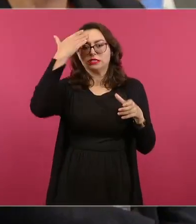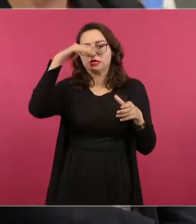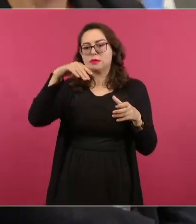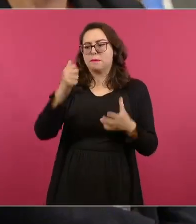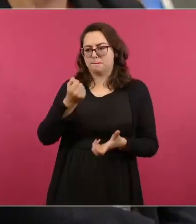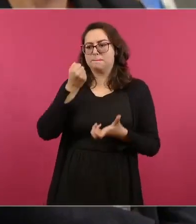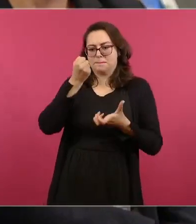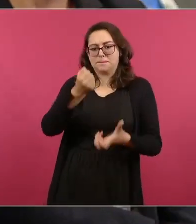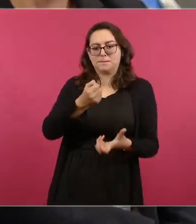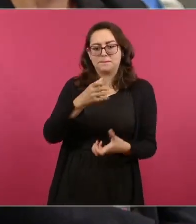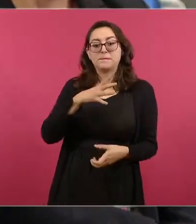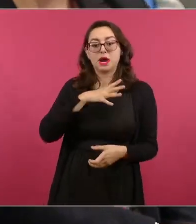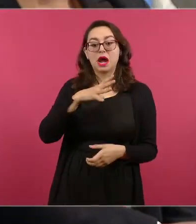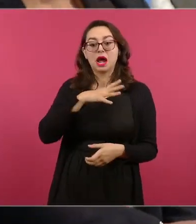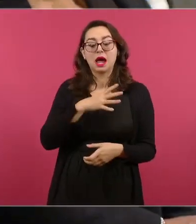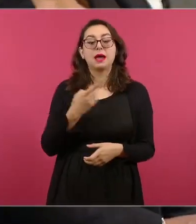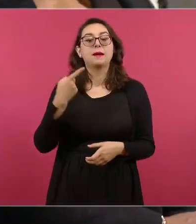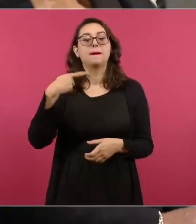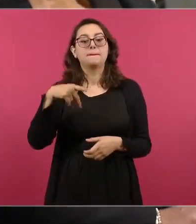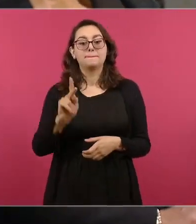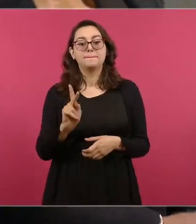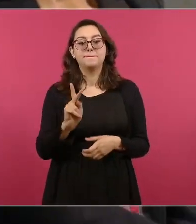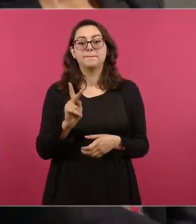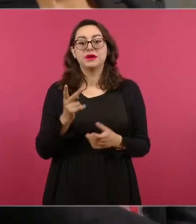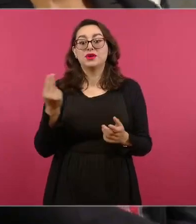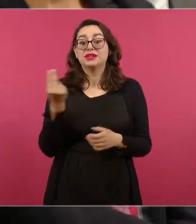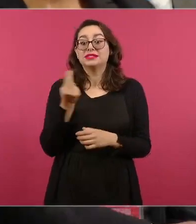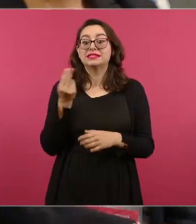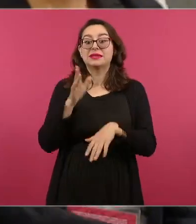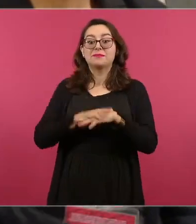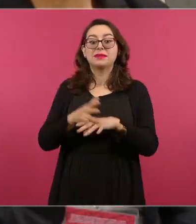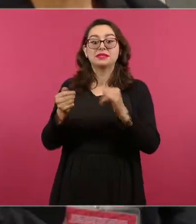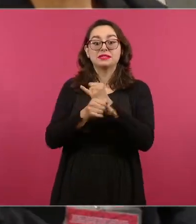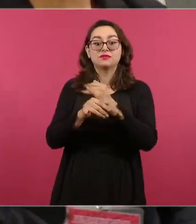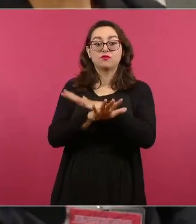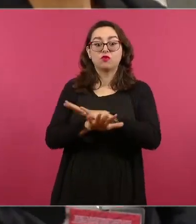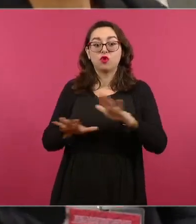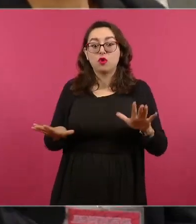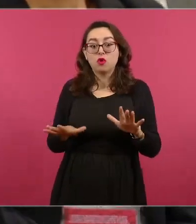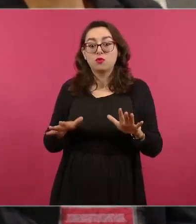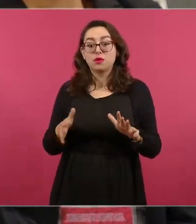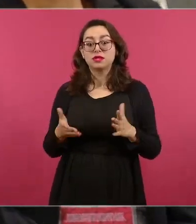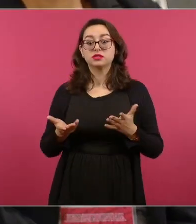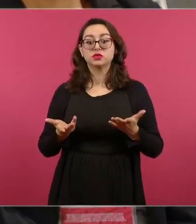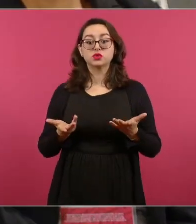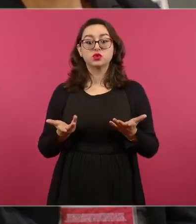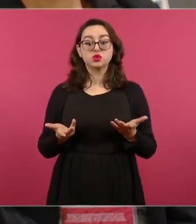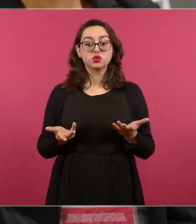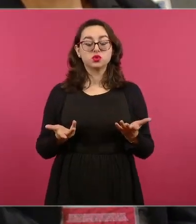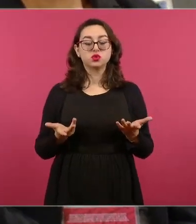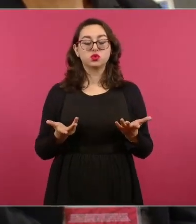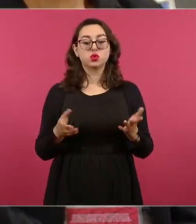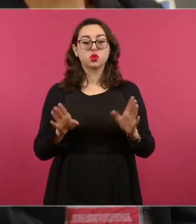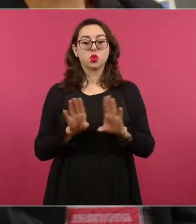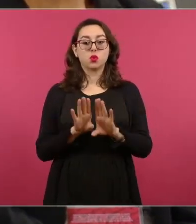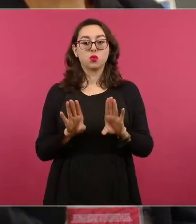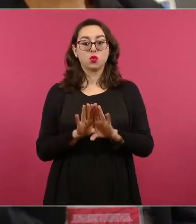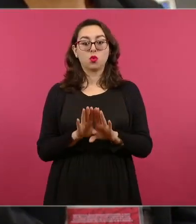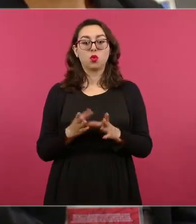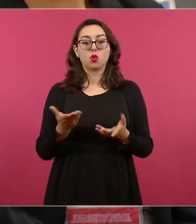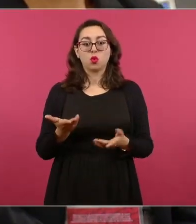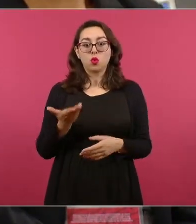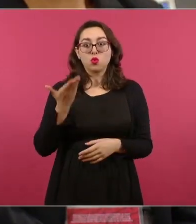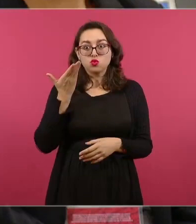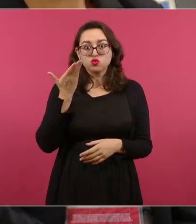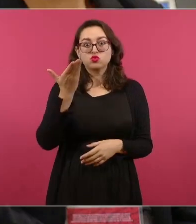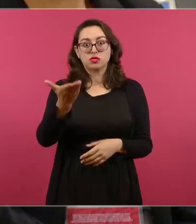del censo, lo que les gustaría es tener información. ¿No cree que en este tenor que usted está diciendo de la diferenciación entre su gobierno